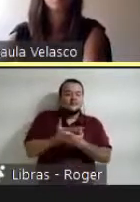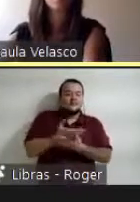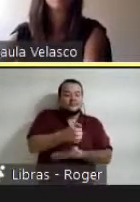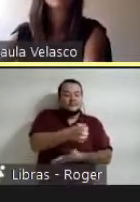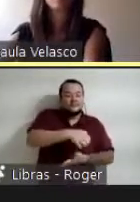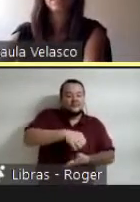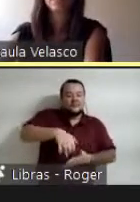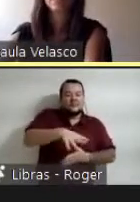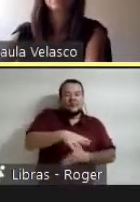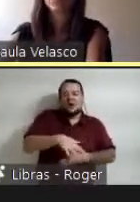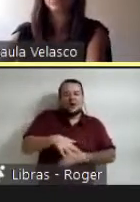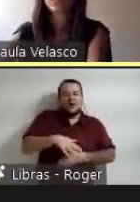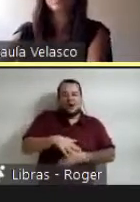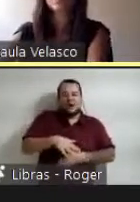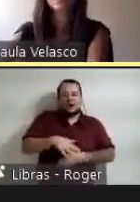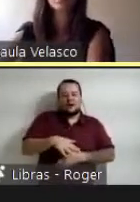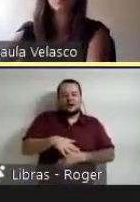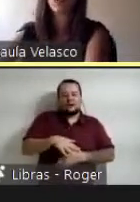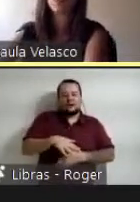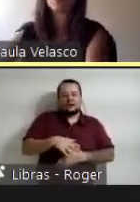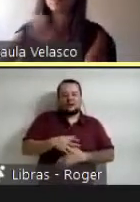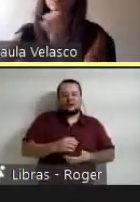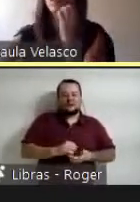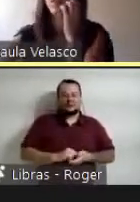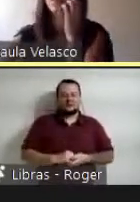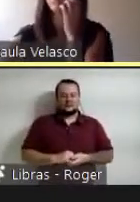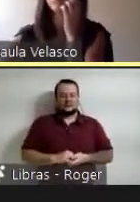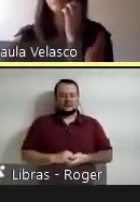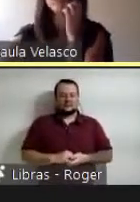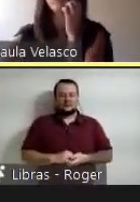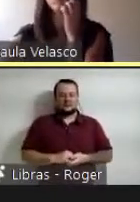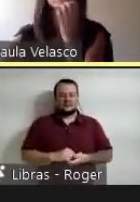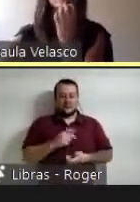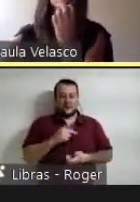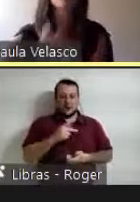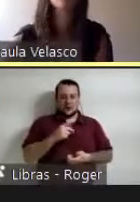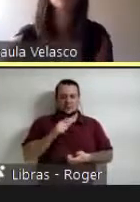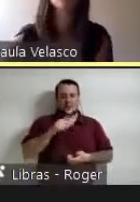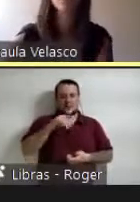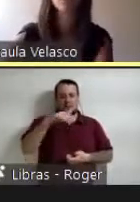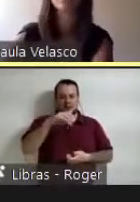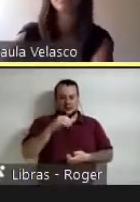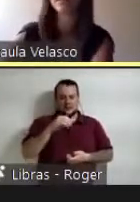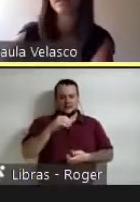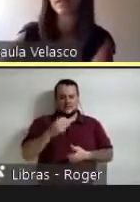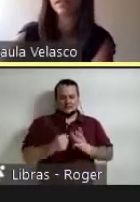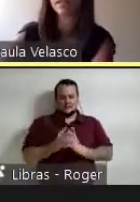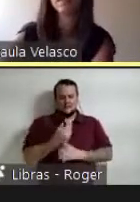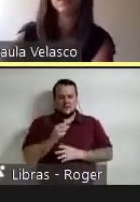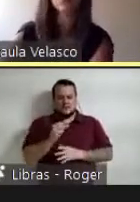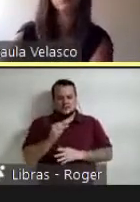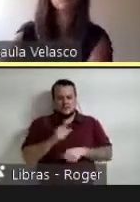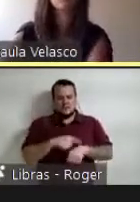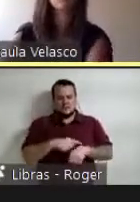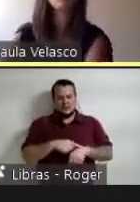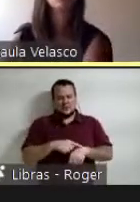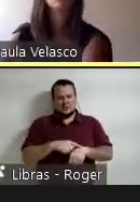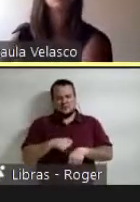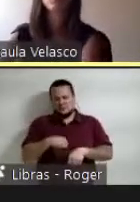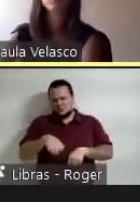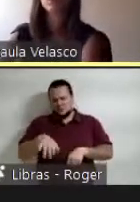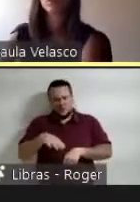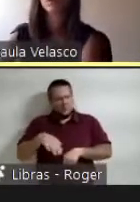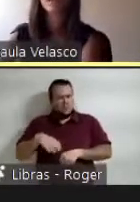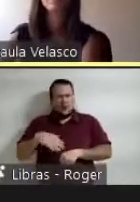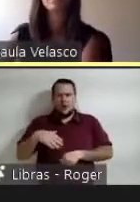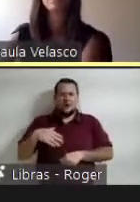O Palacio Pereira se encuentra recién inaugurado e será un espacio público integrado na subida capital de Chile Su protección